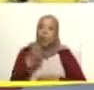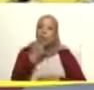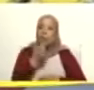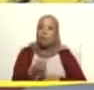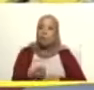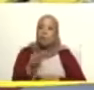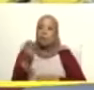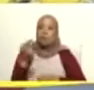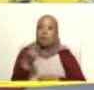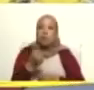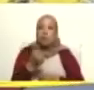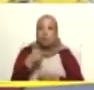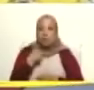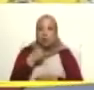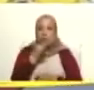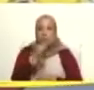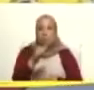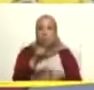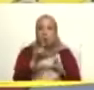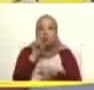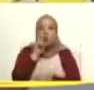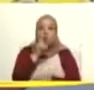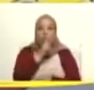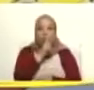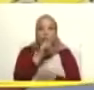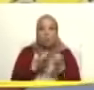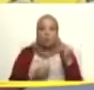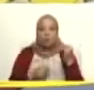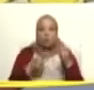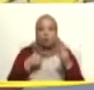automáticamente me salen mis datos. Yo confirmo que soy yo